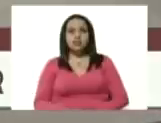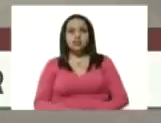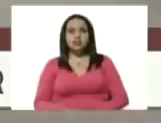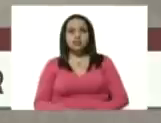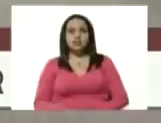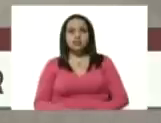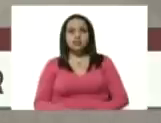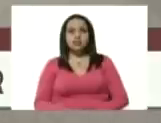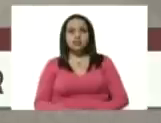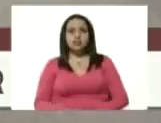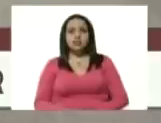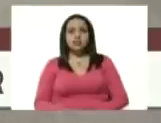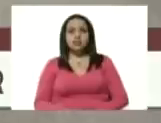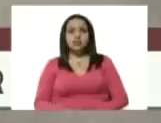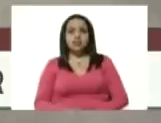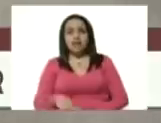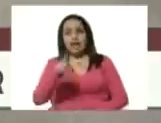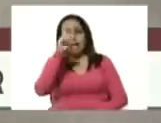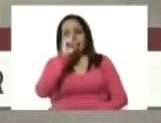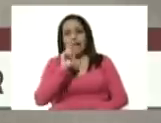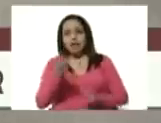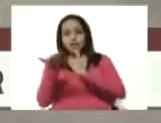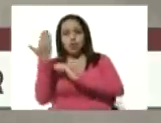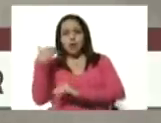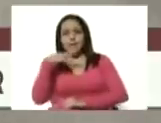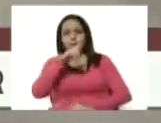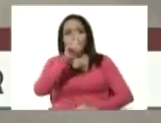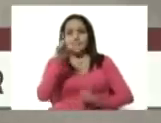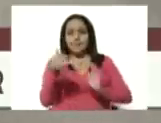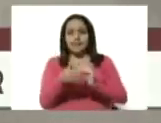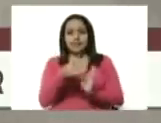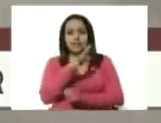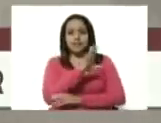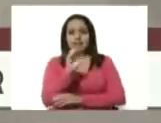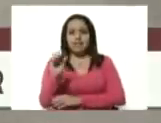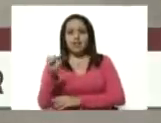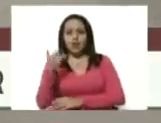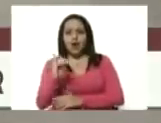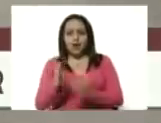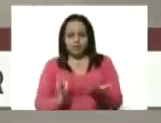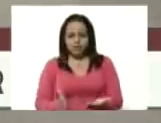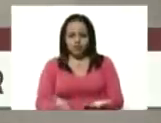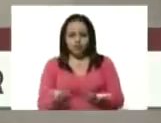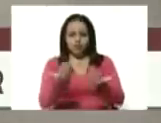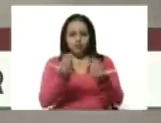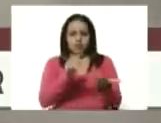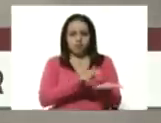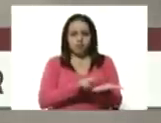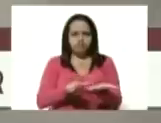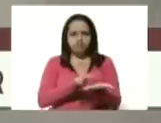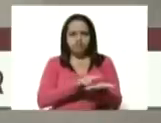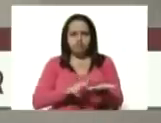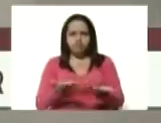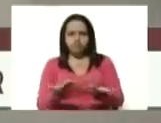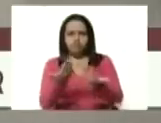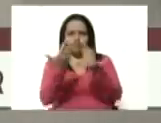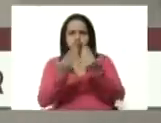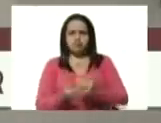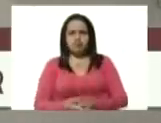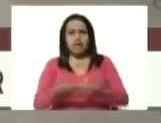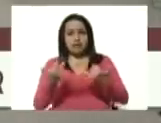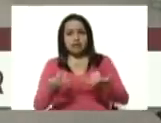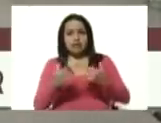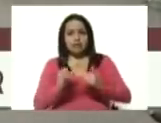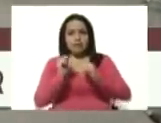Cuando Gutenberg, por allá por 1500, inventó la imprenta, ya estaban, primero ya había nacido el fake news, las